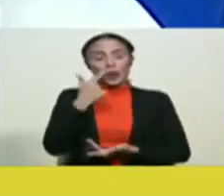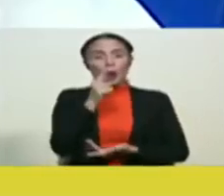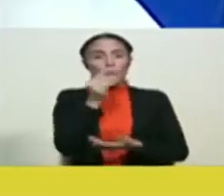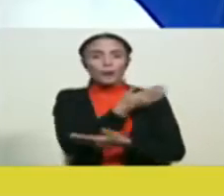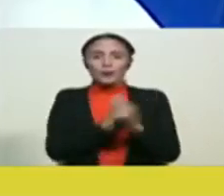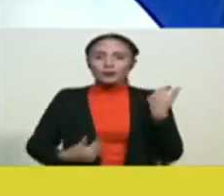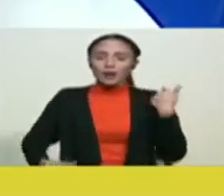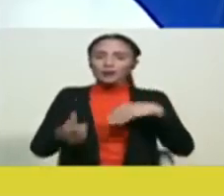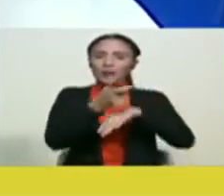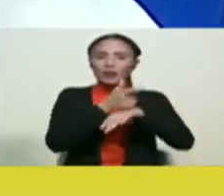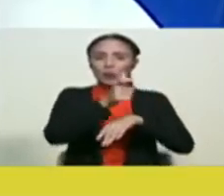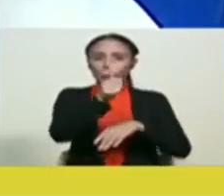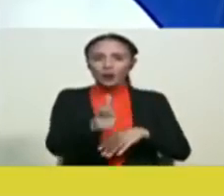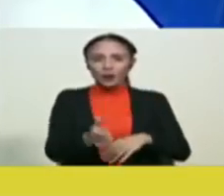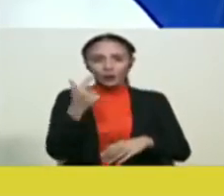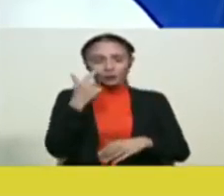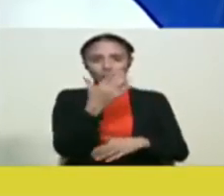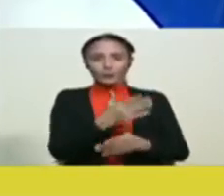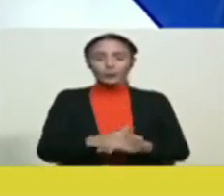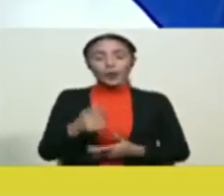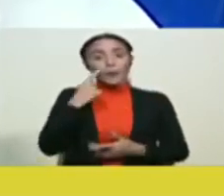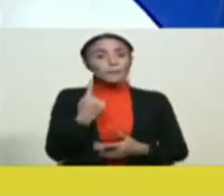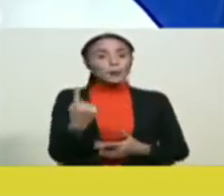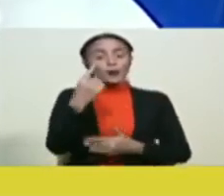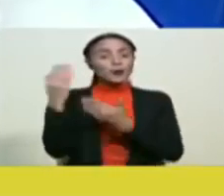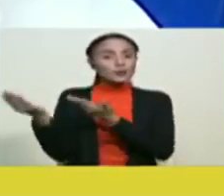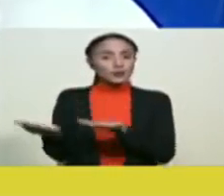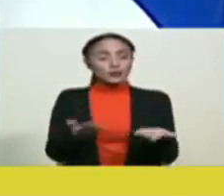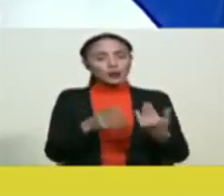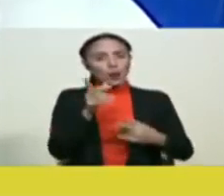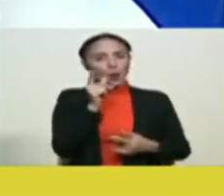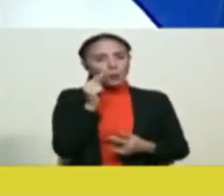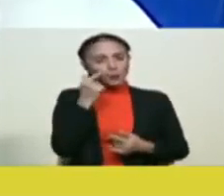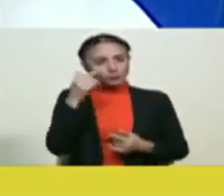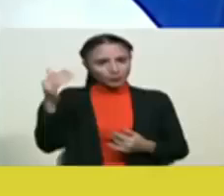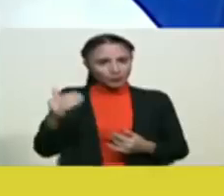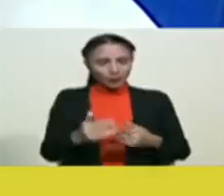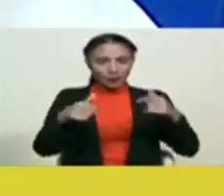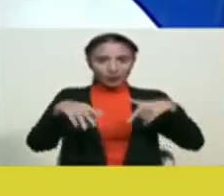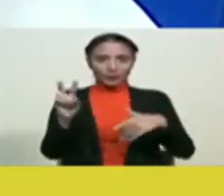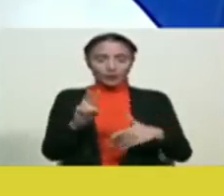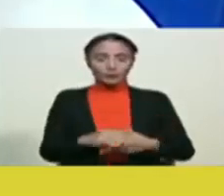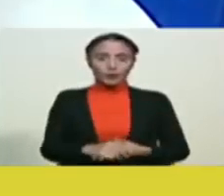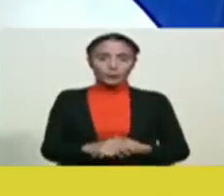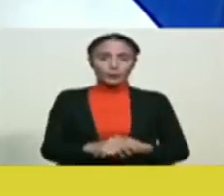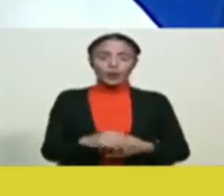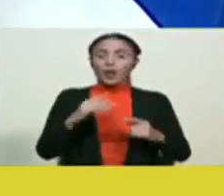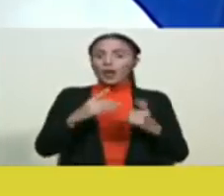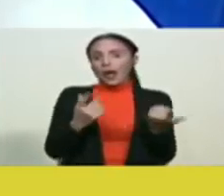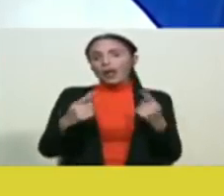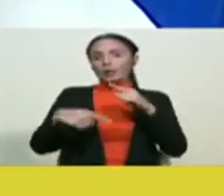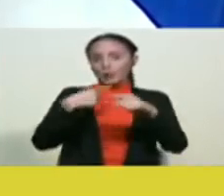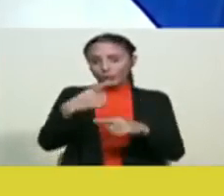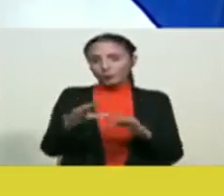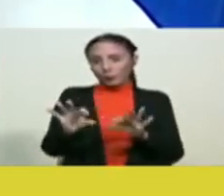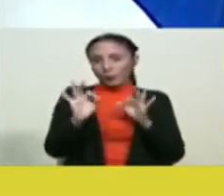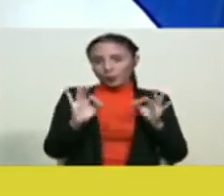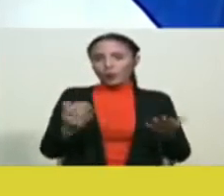qué es la primera visita de estado que recibo luego de la reelección